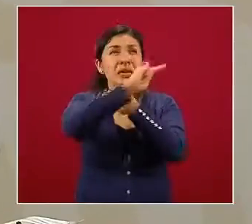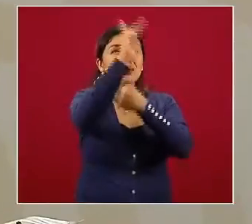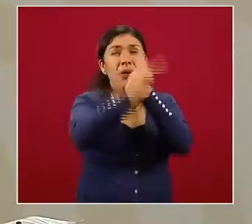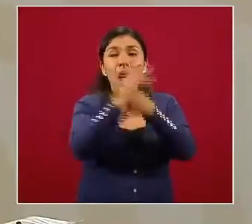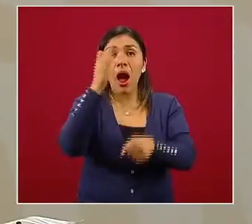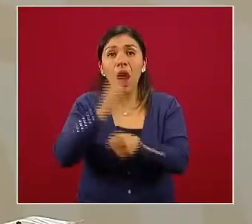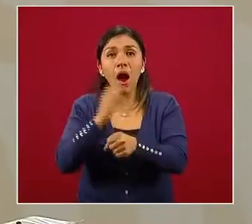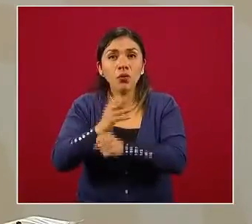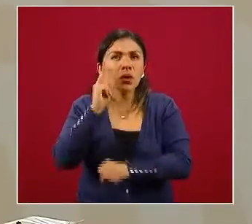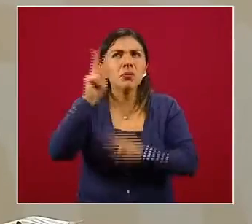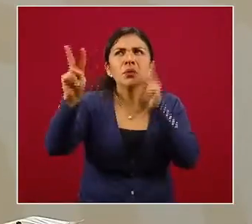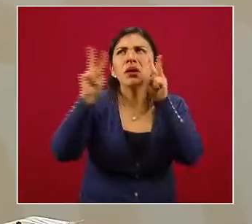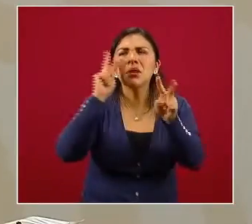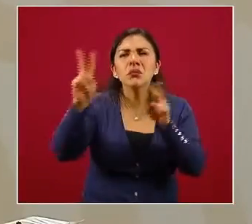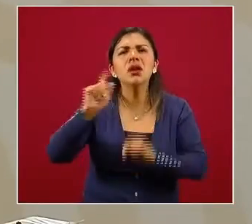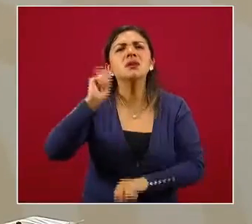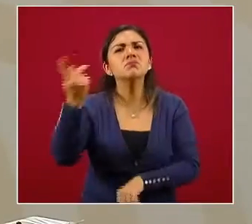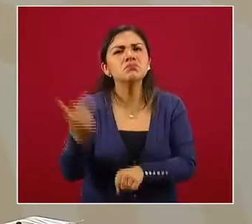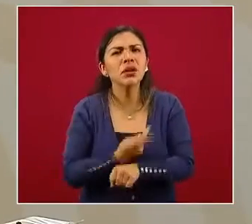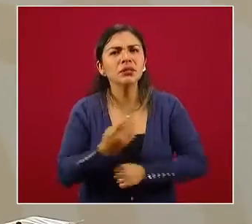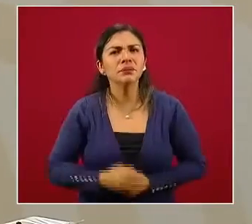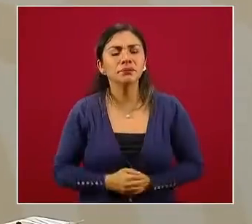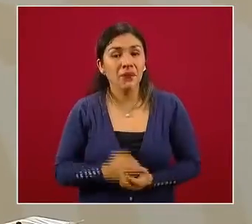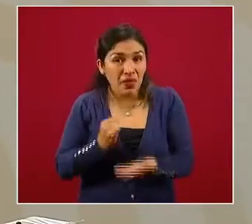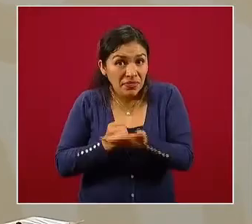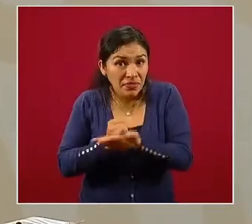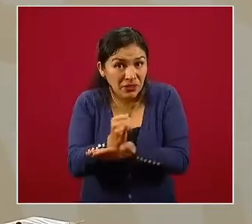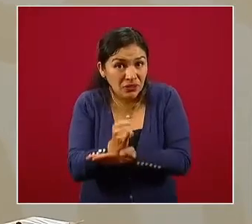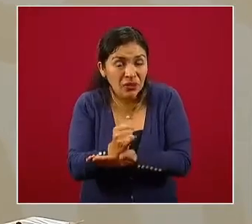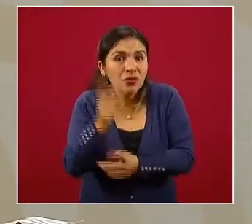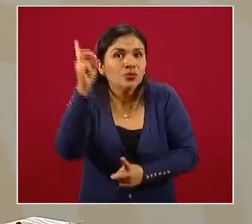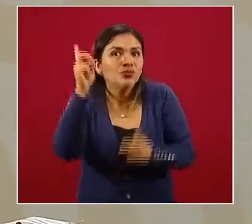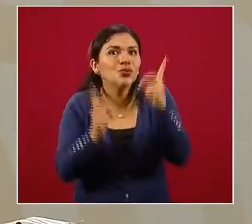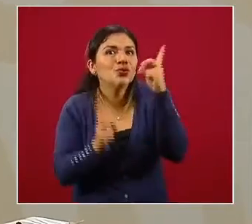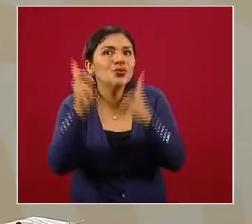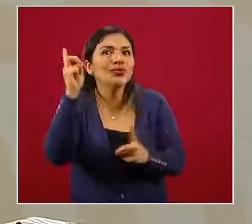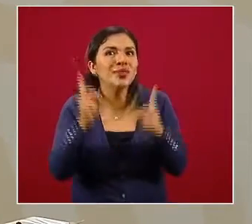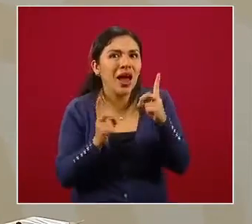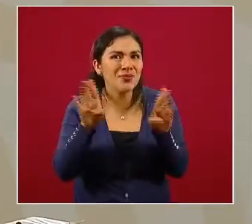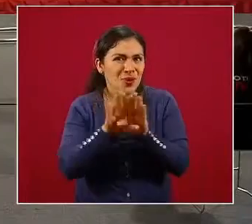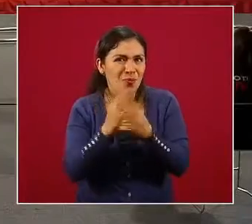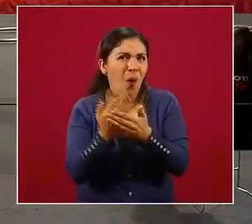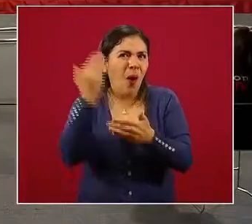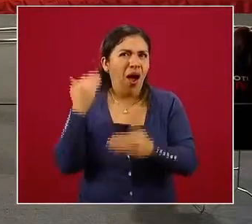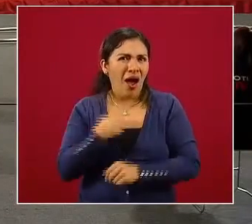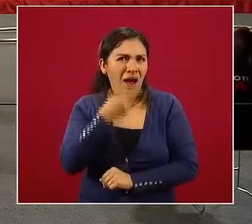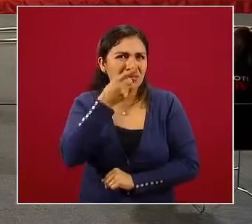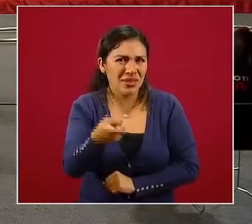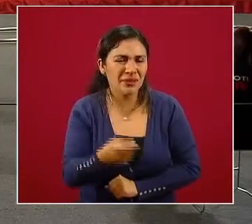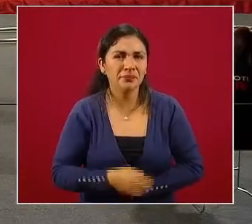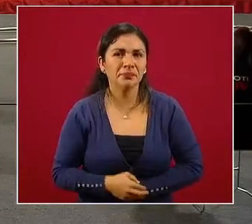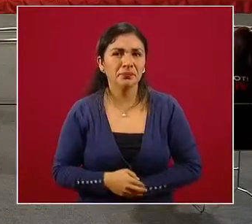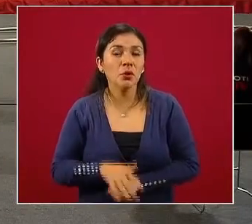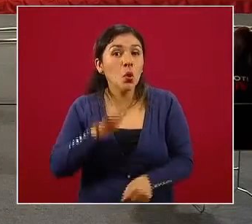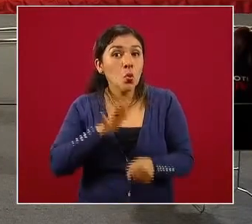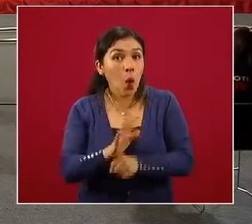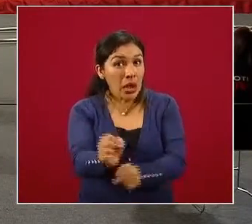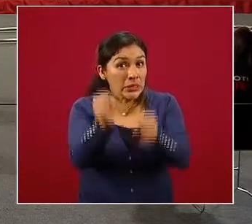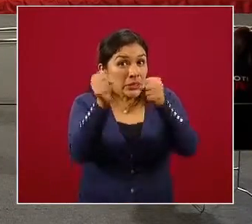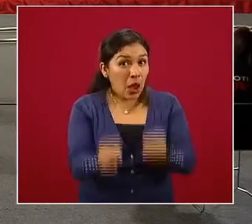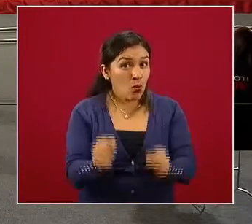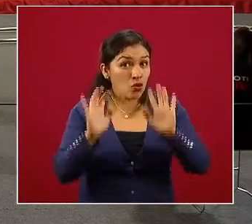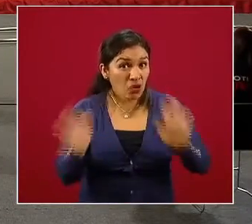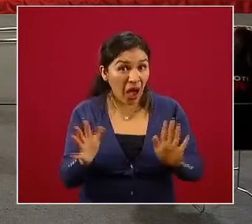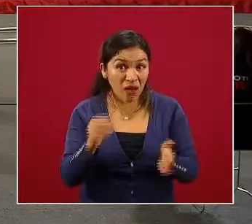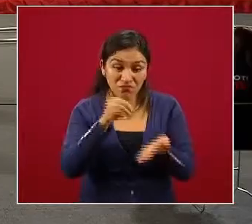están experimentando es decisiones en incertidumbre, como lo comentamos hace unos días. Nada está garantizado, nada